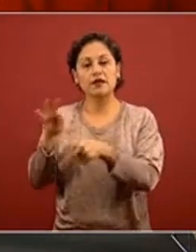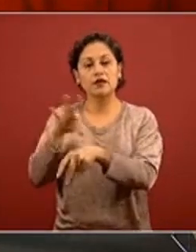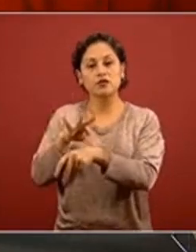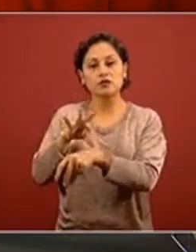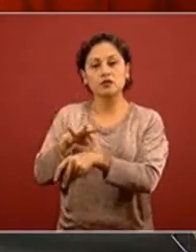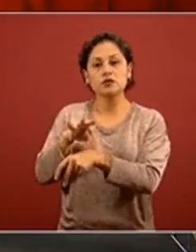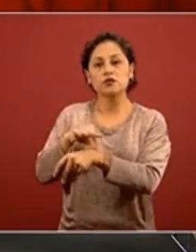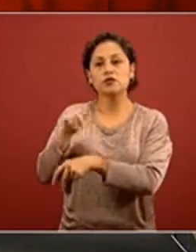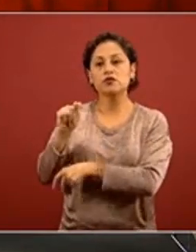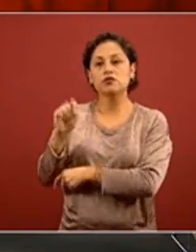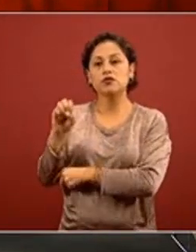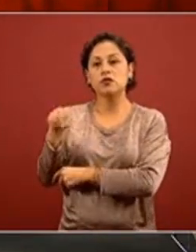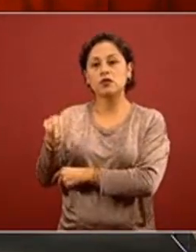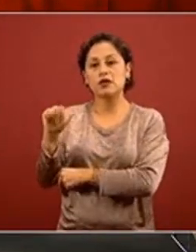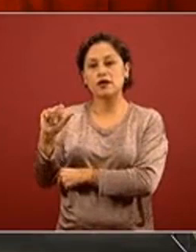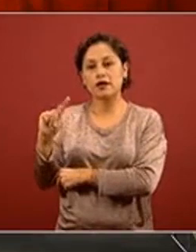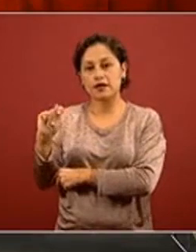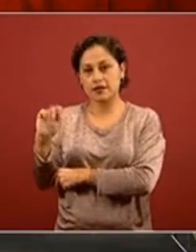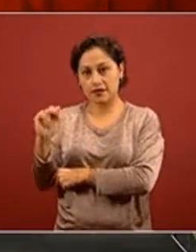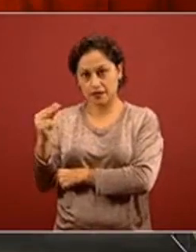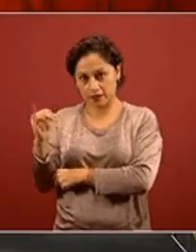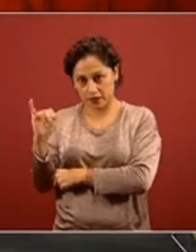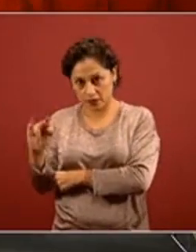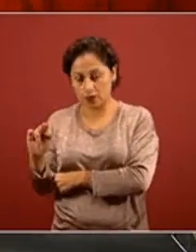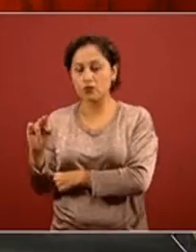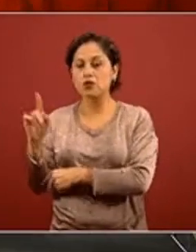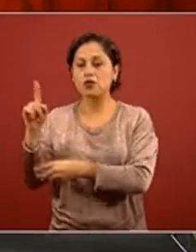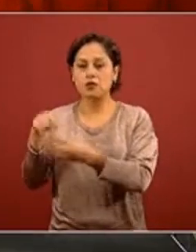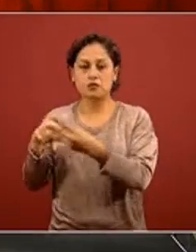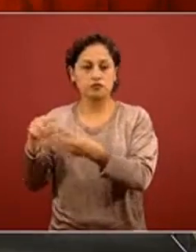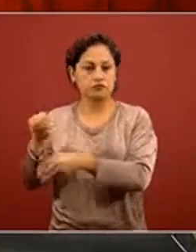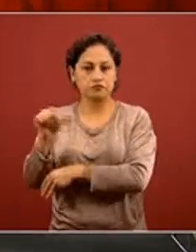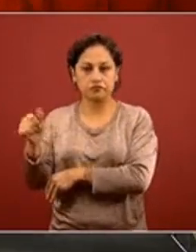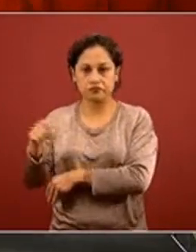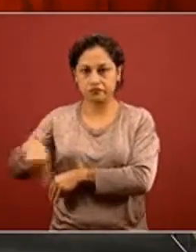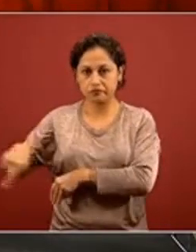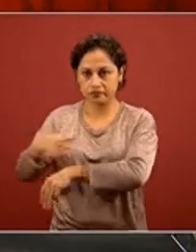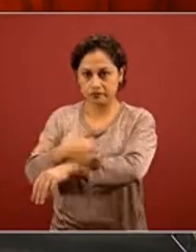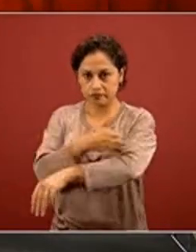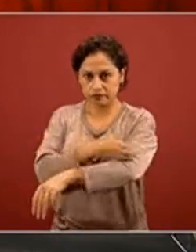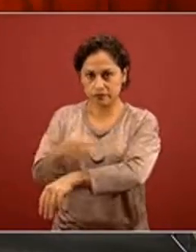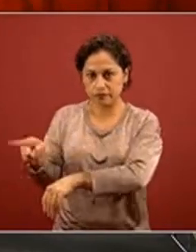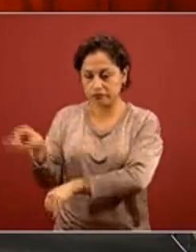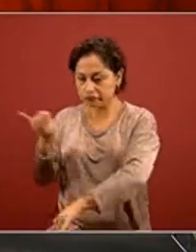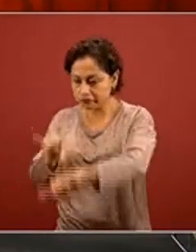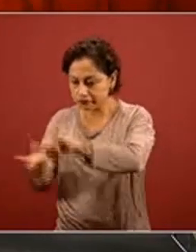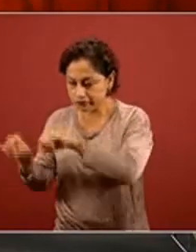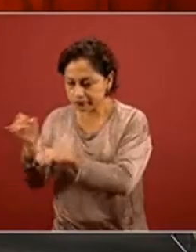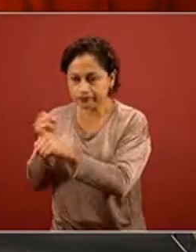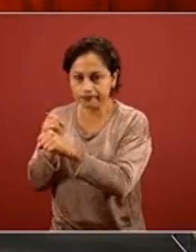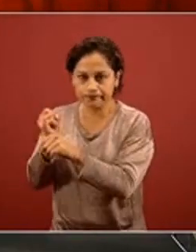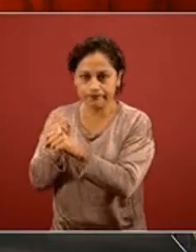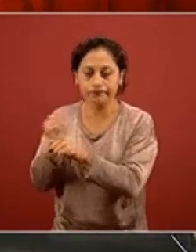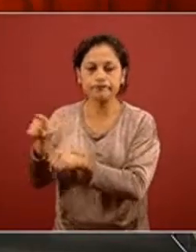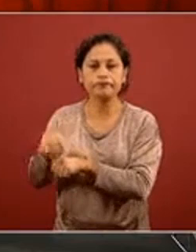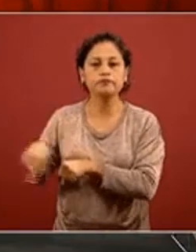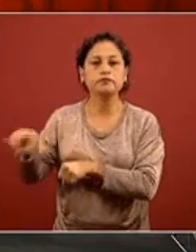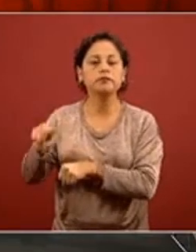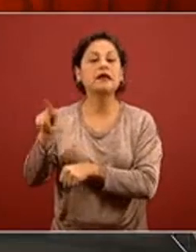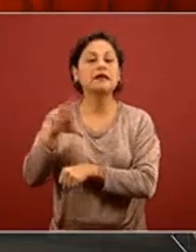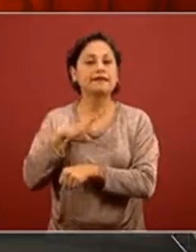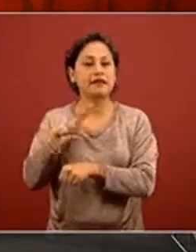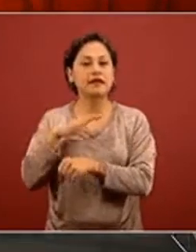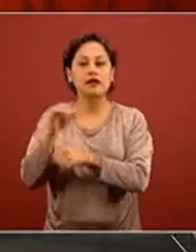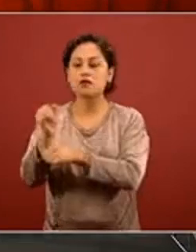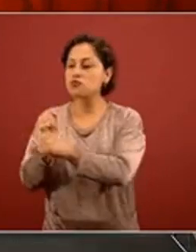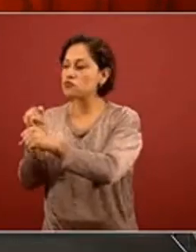Tonatiuh Barrientos y otros colegas hicieron este estudio, lo publicaron recientemente y encuentran lo siguiente. Se hizo